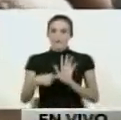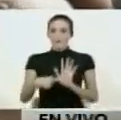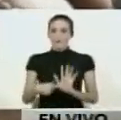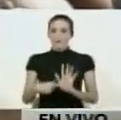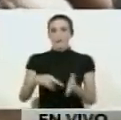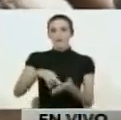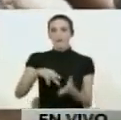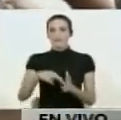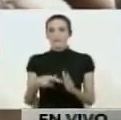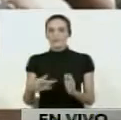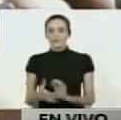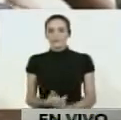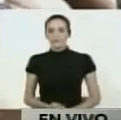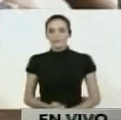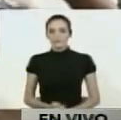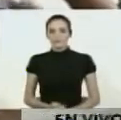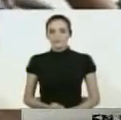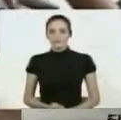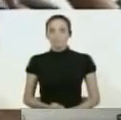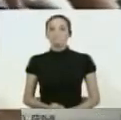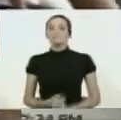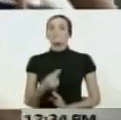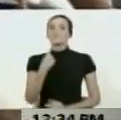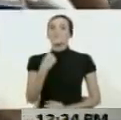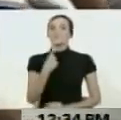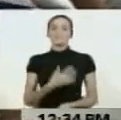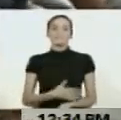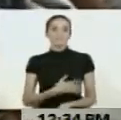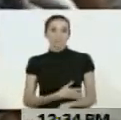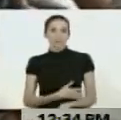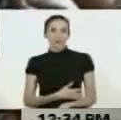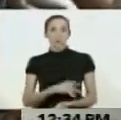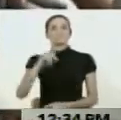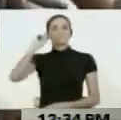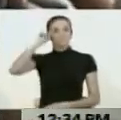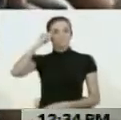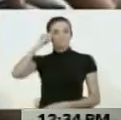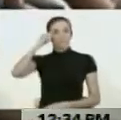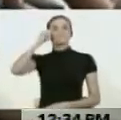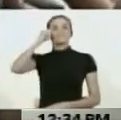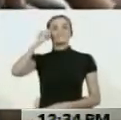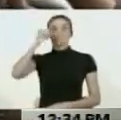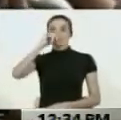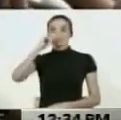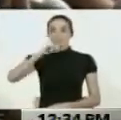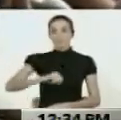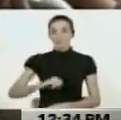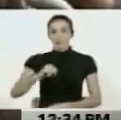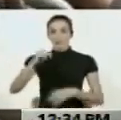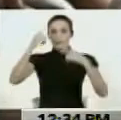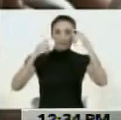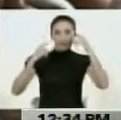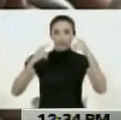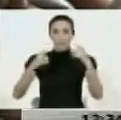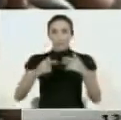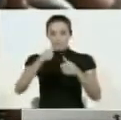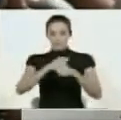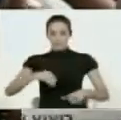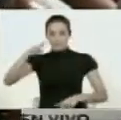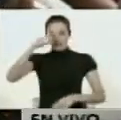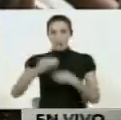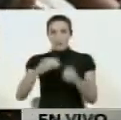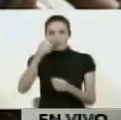que es el, como se ha denominado esta conmemoración de este año, Chávez el soldado hecho